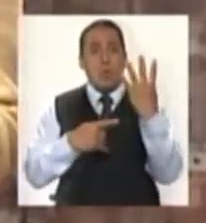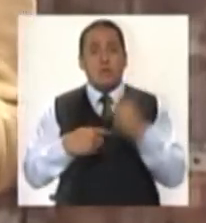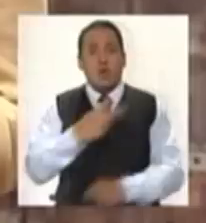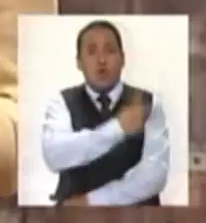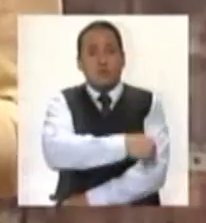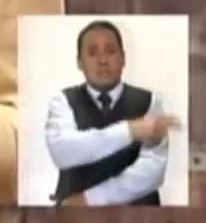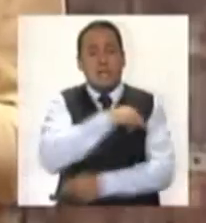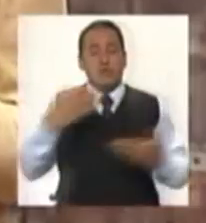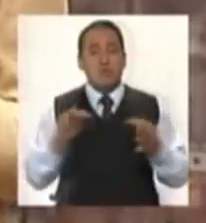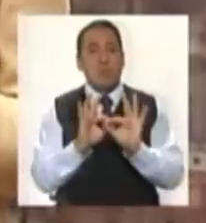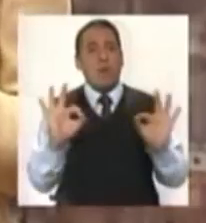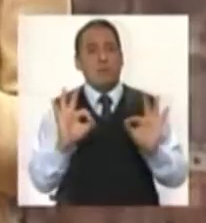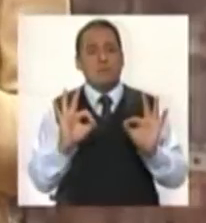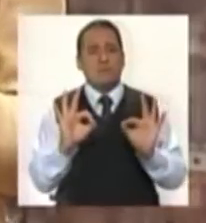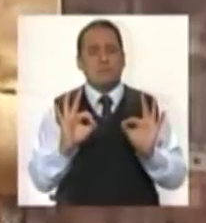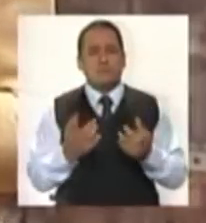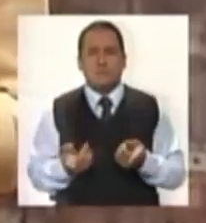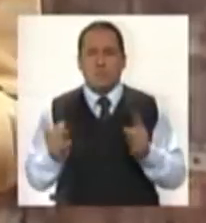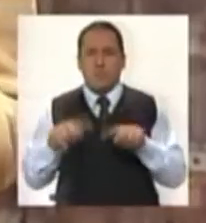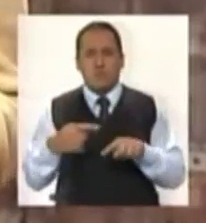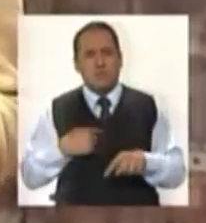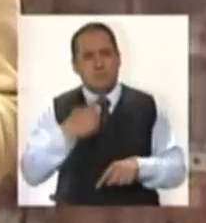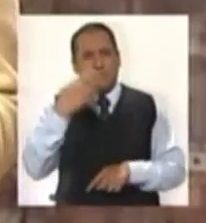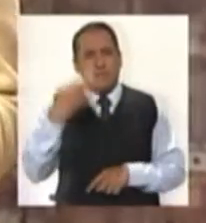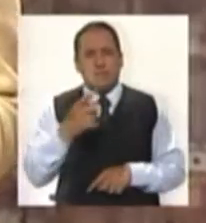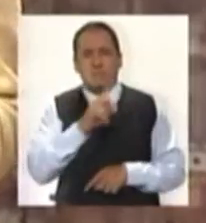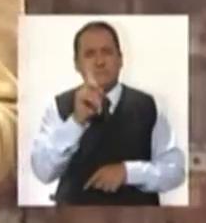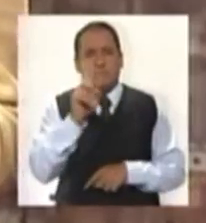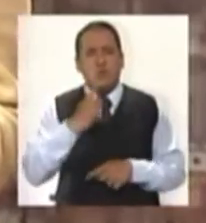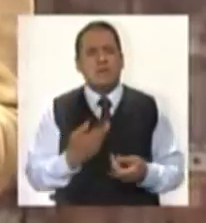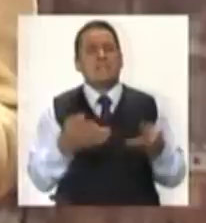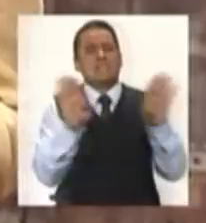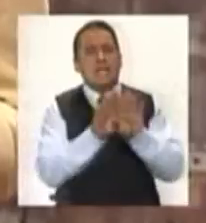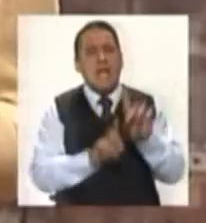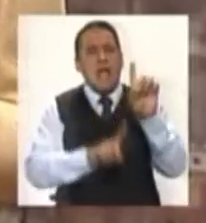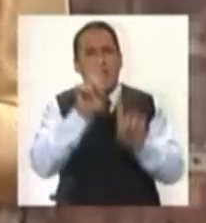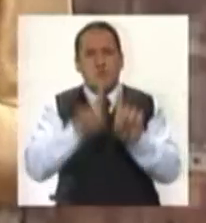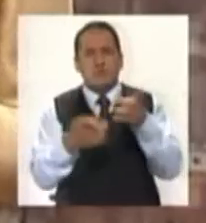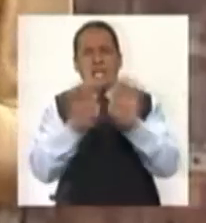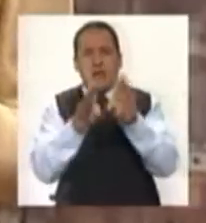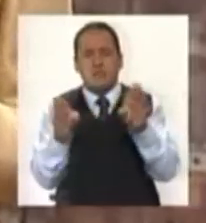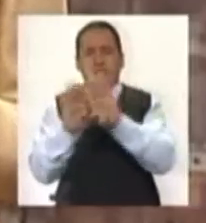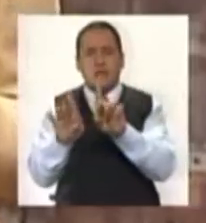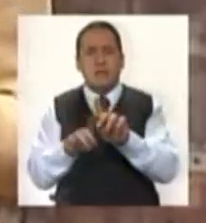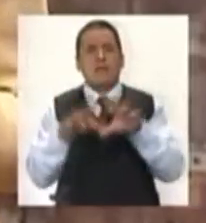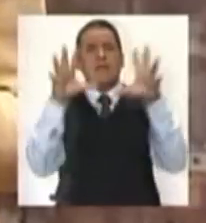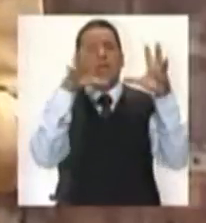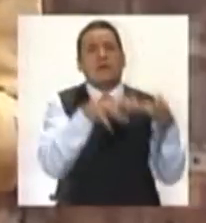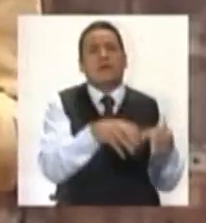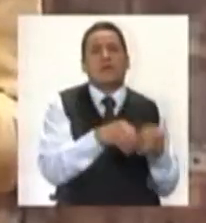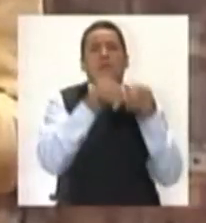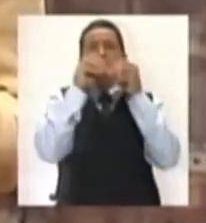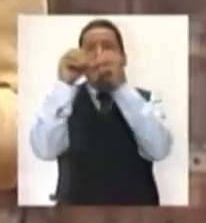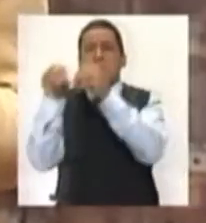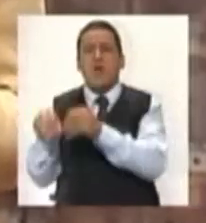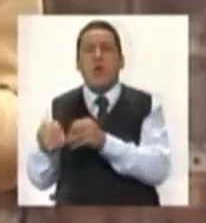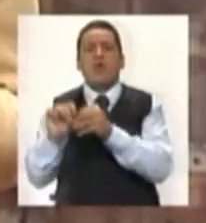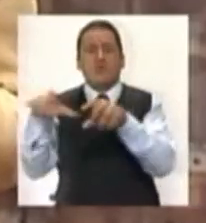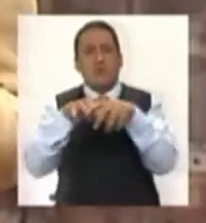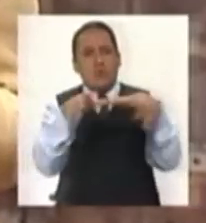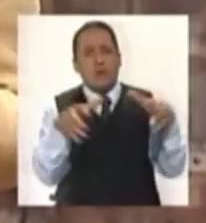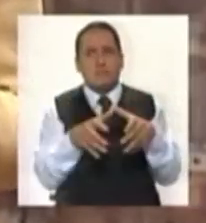hospitales de la solidaridad cuando lo que se hizo fue cerrar algunos y trasladarlos íntegramente a otro lugar?